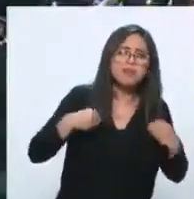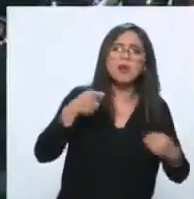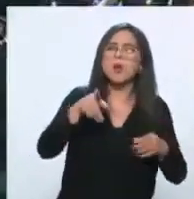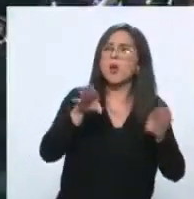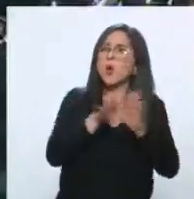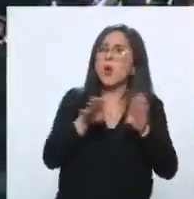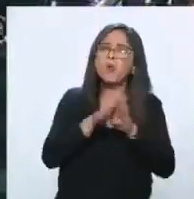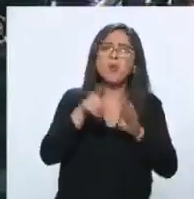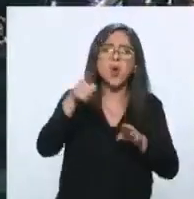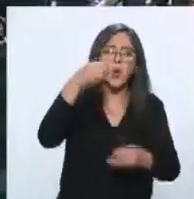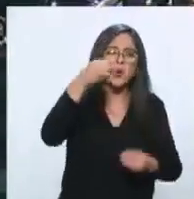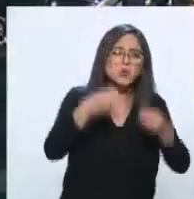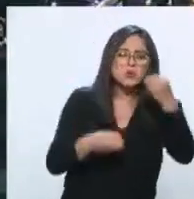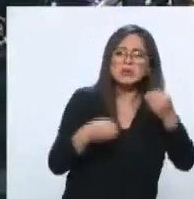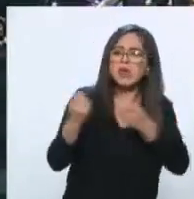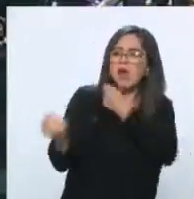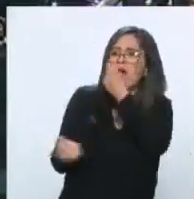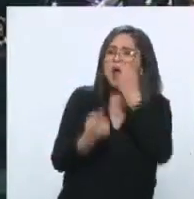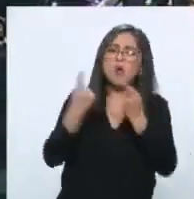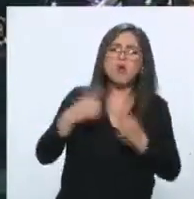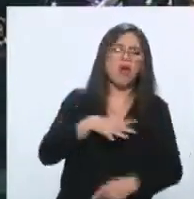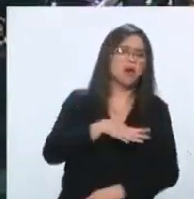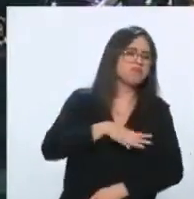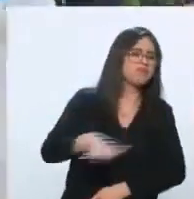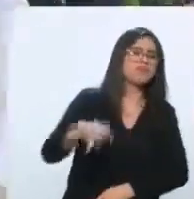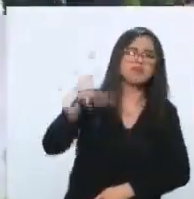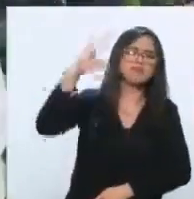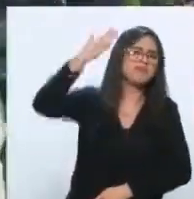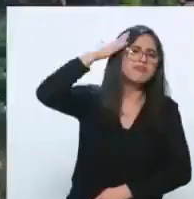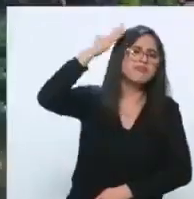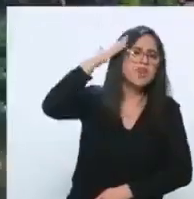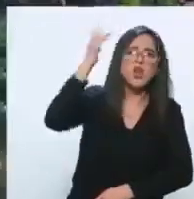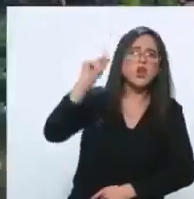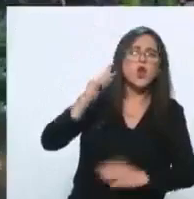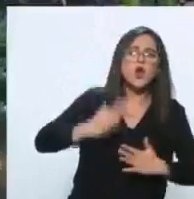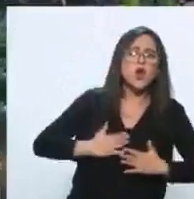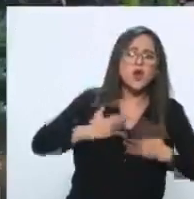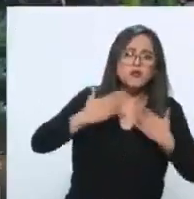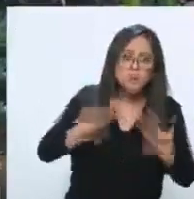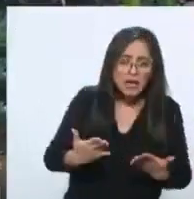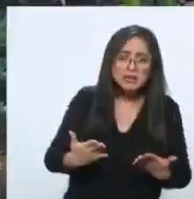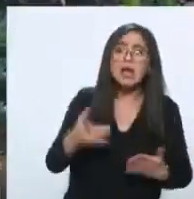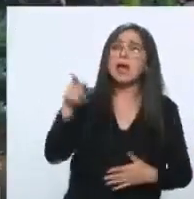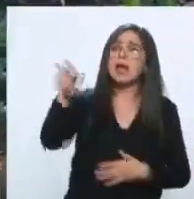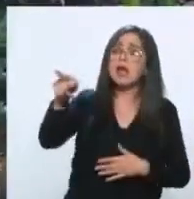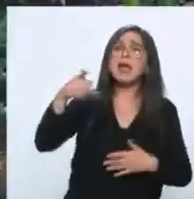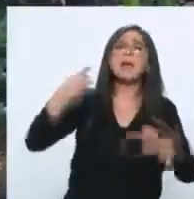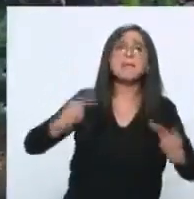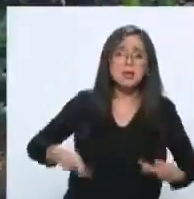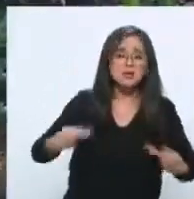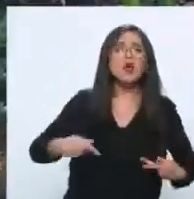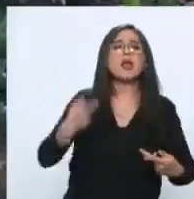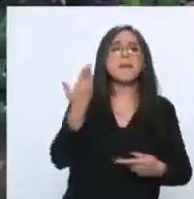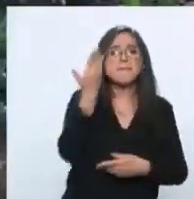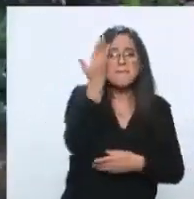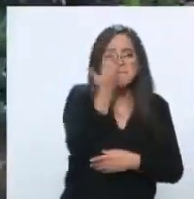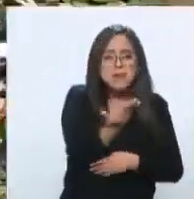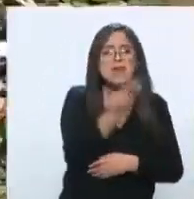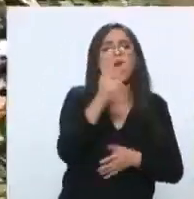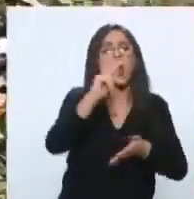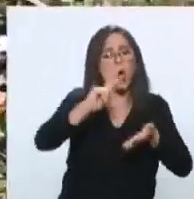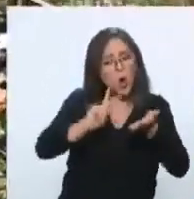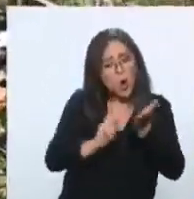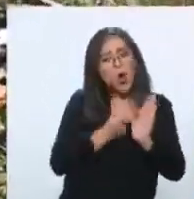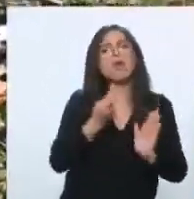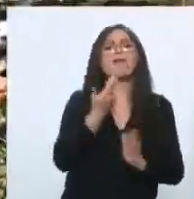sistema de justicia, pues desconfían de las autoridades y muchas de ellas piden una segunda opinión que tienen